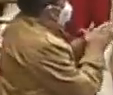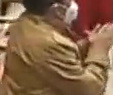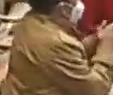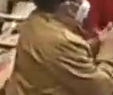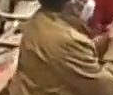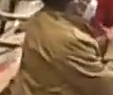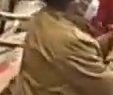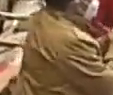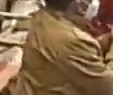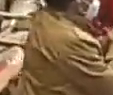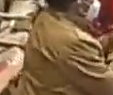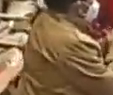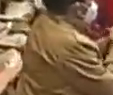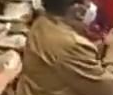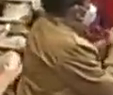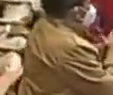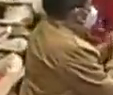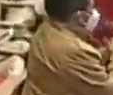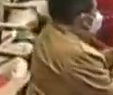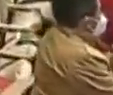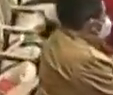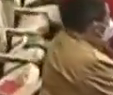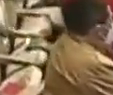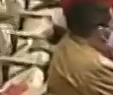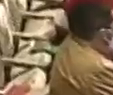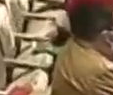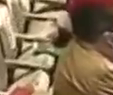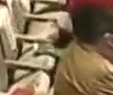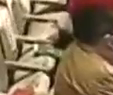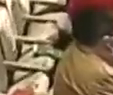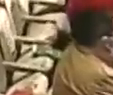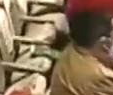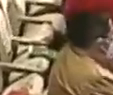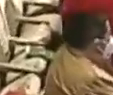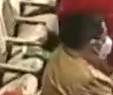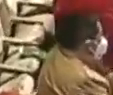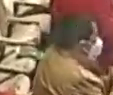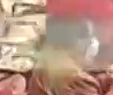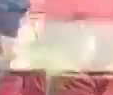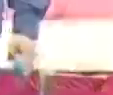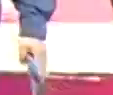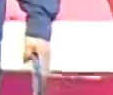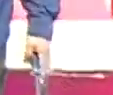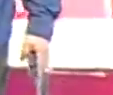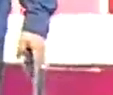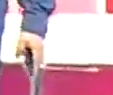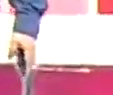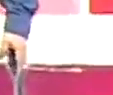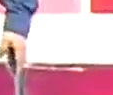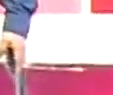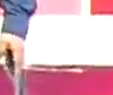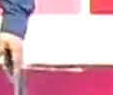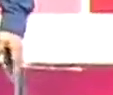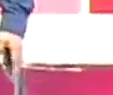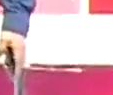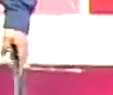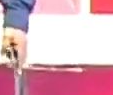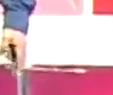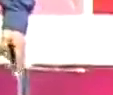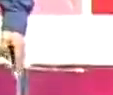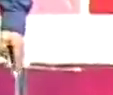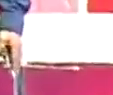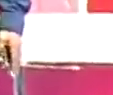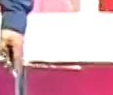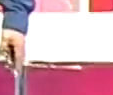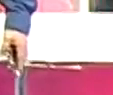En total se han postulado 100.975 aspirantes y luego de cumplir con el reglamento establecido en la Comisión Electoral Especial,